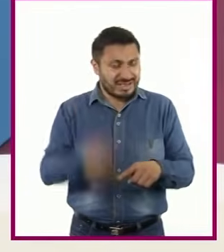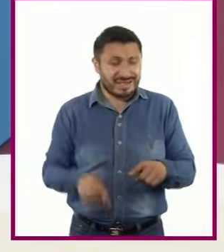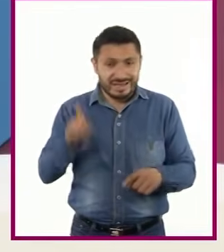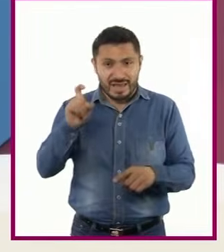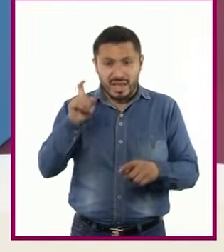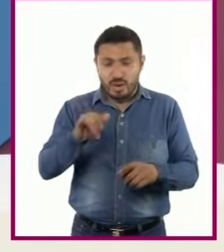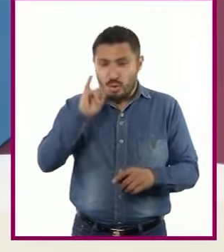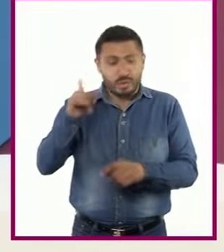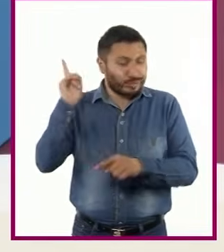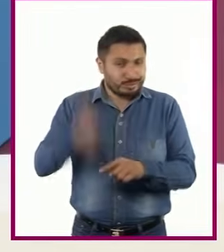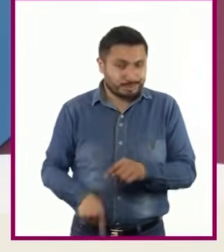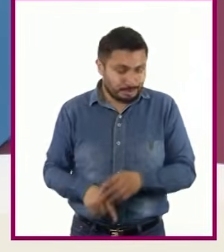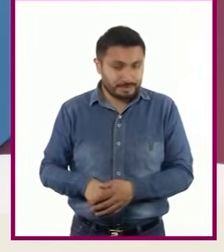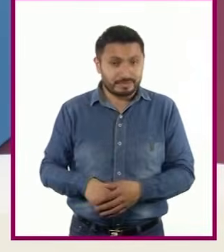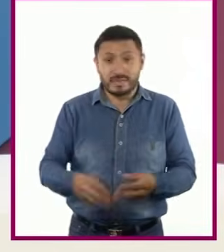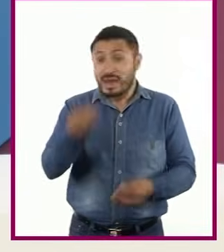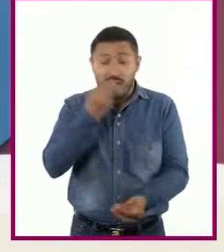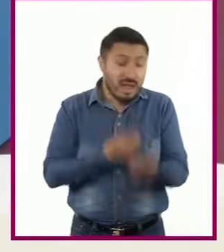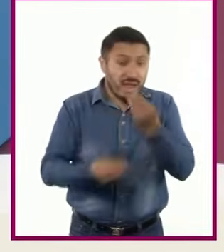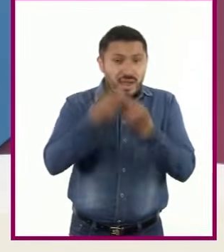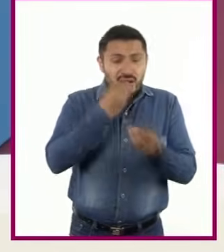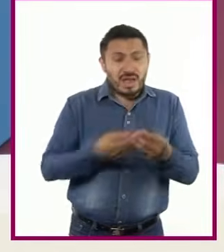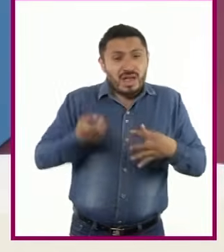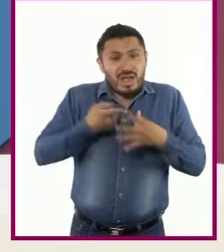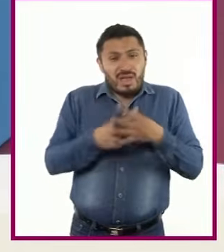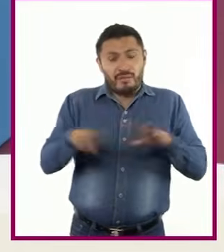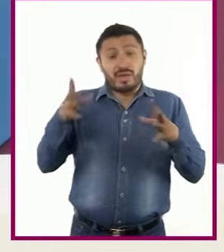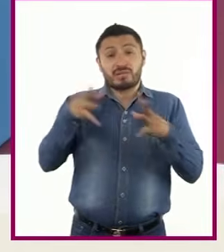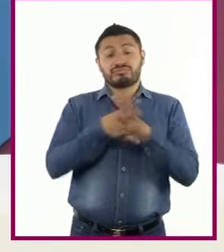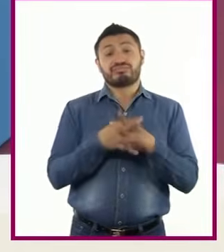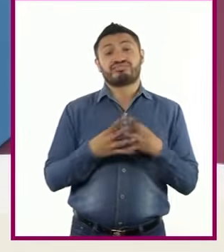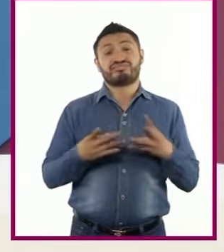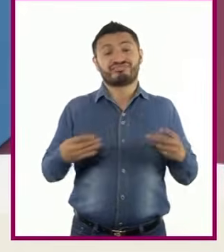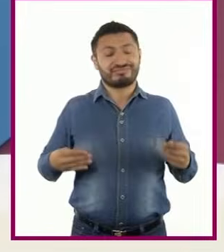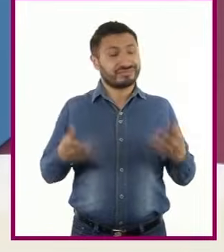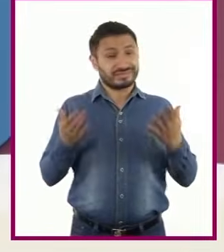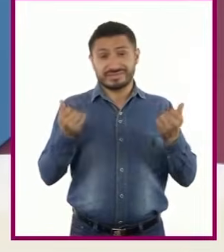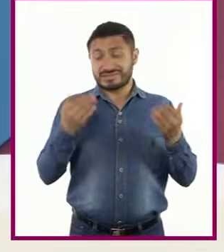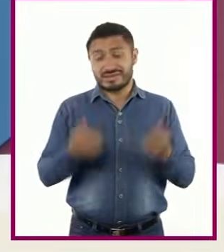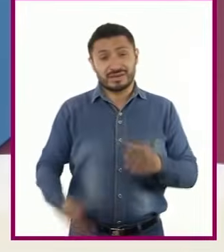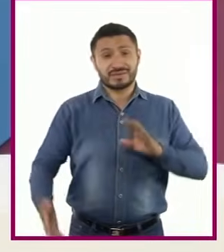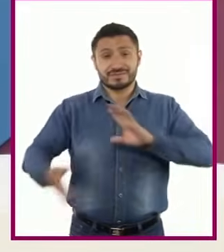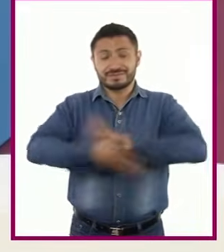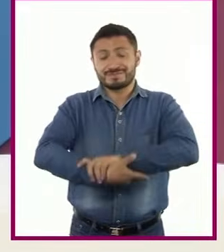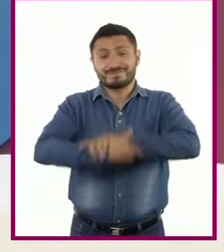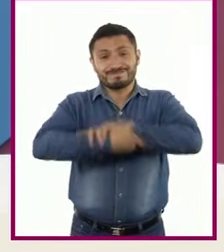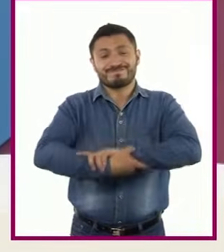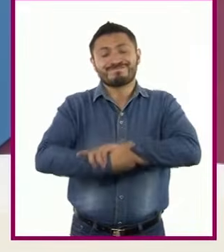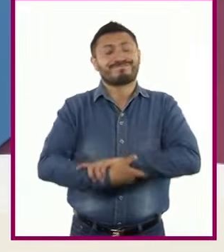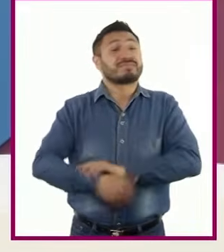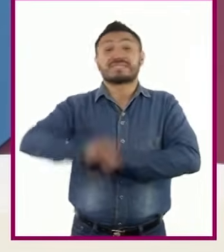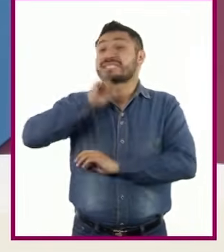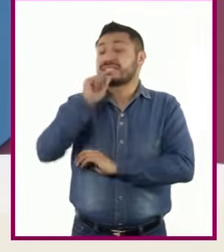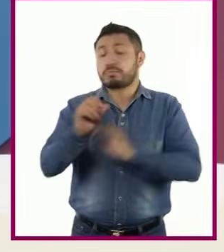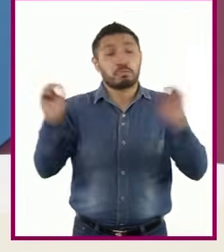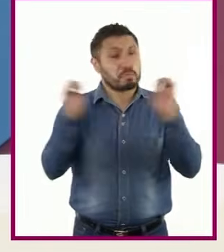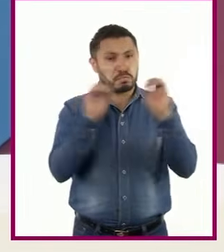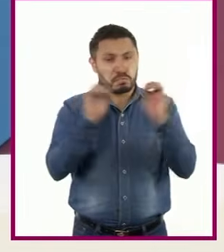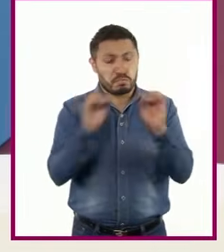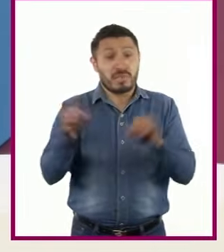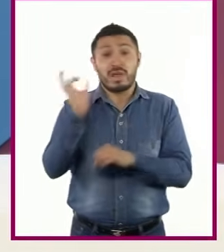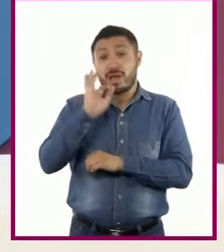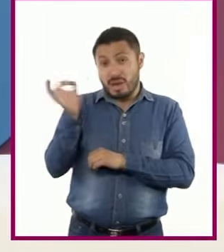agua potable. Los alimentos comenzaron a escasear y no tenían tregua ni un momento, pues